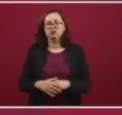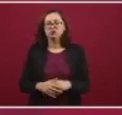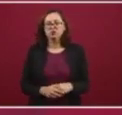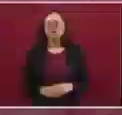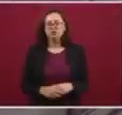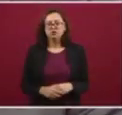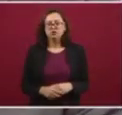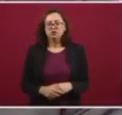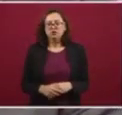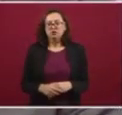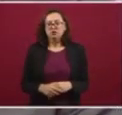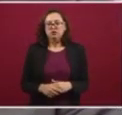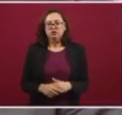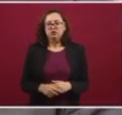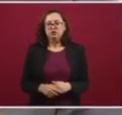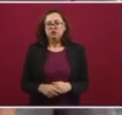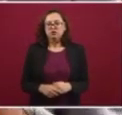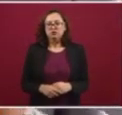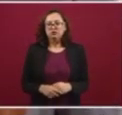están